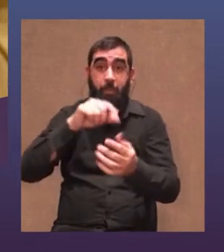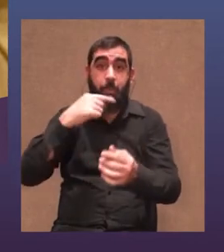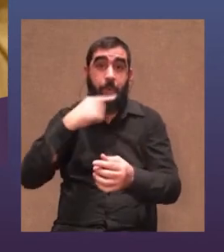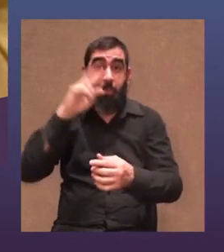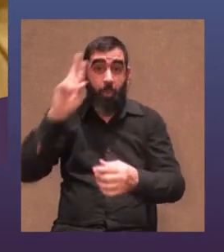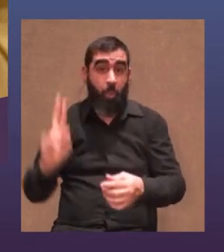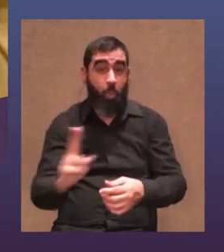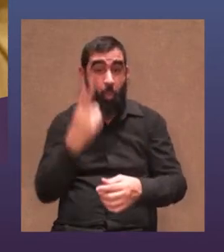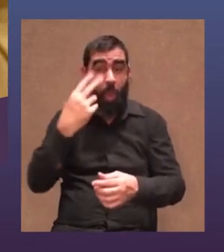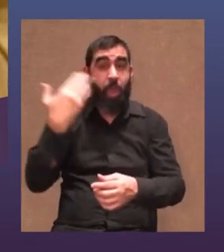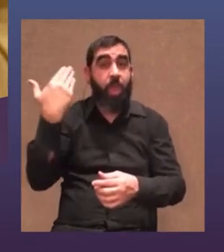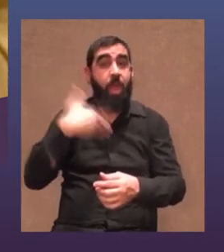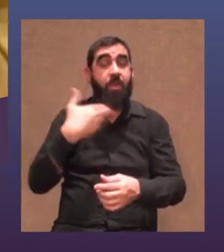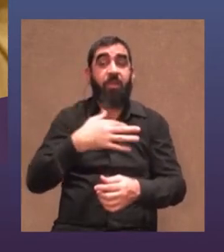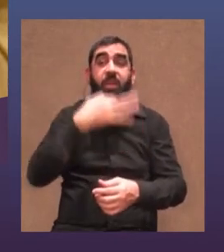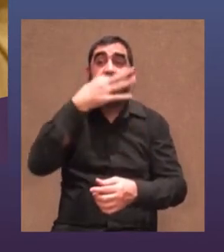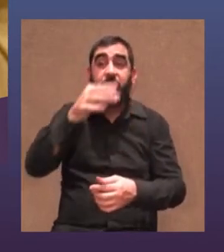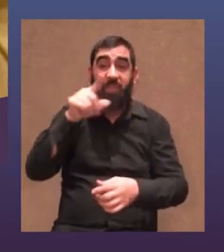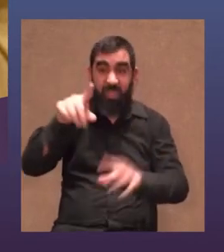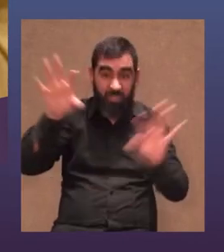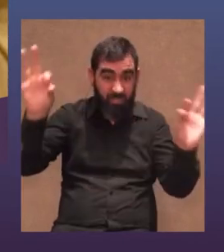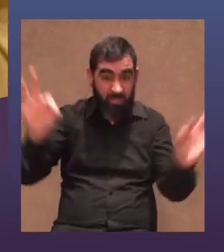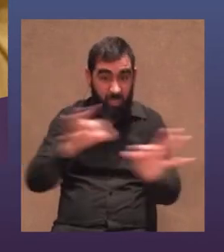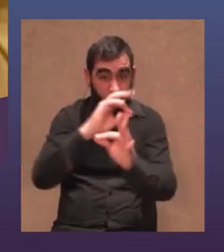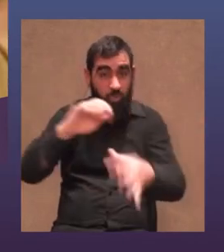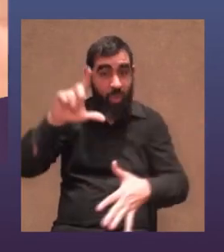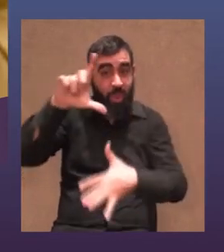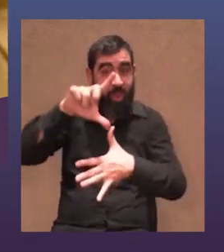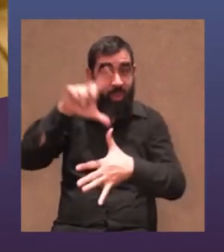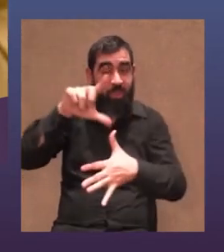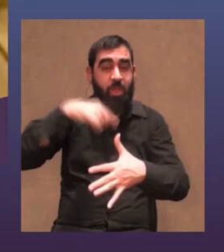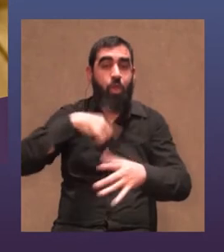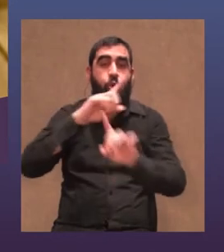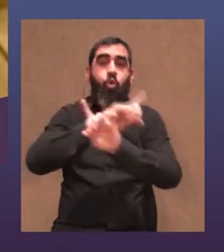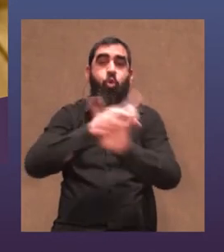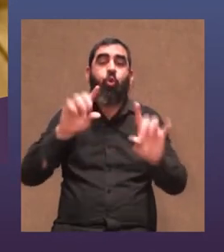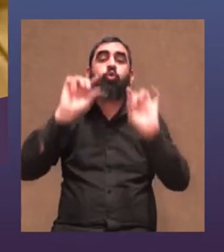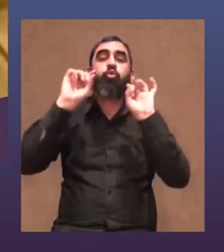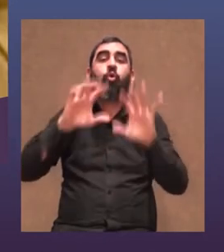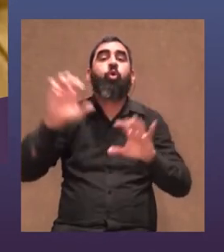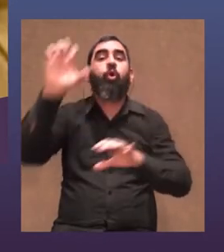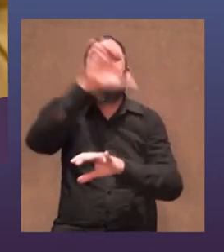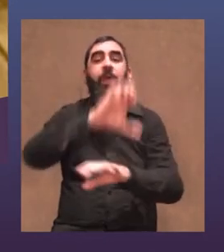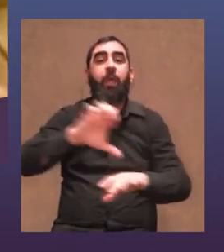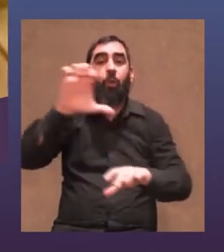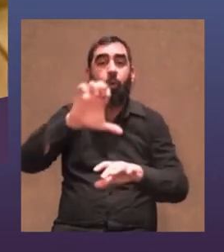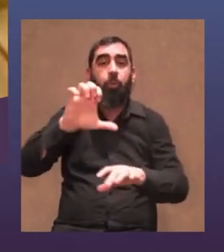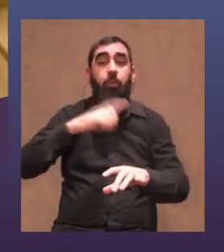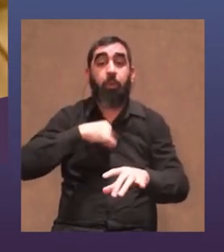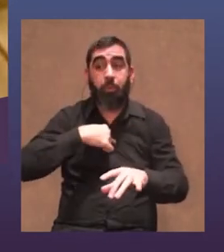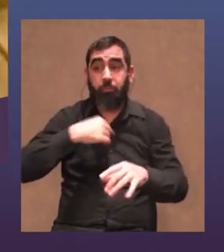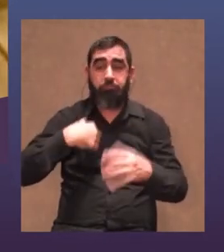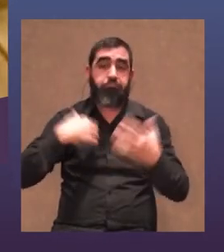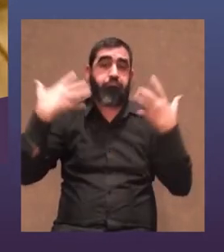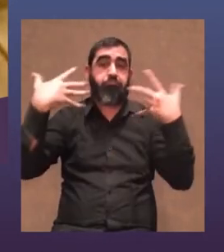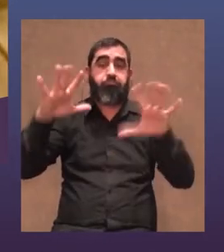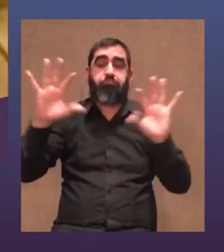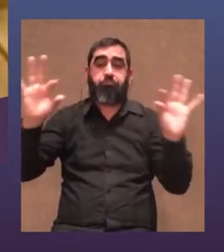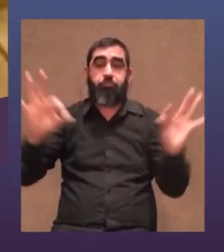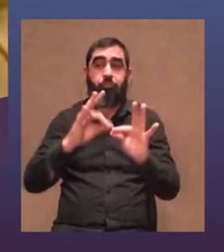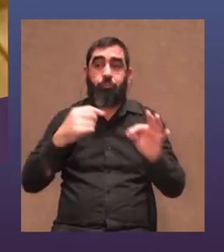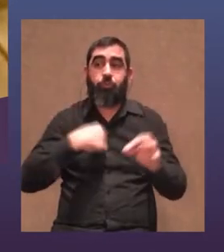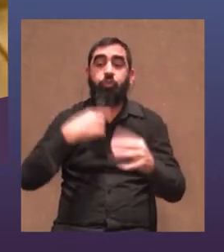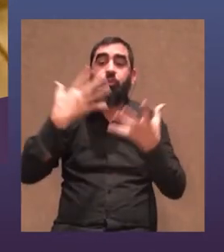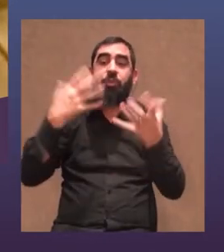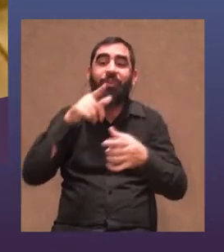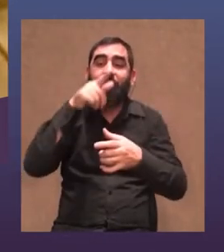me pasó en Argentina, que me decían, si vas a tocar esa música latinoamericana, no, solo europeo. Y yo estuve años y dije, bueno, no toco, porque eso era lo que